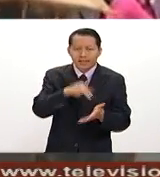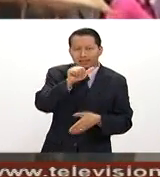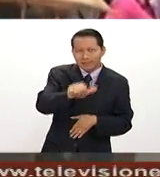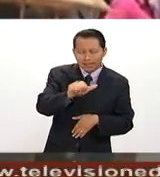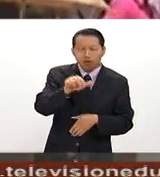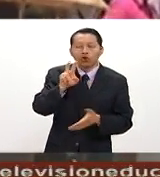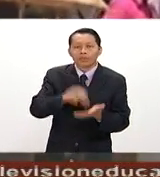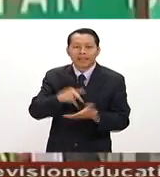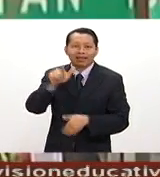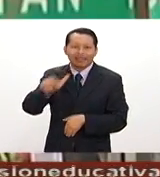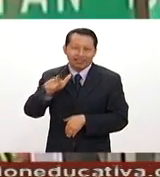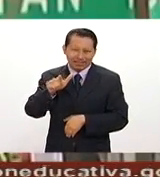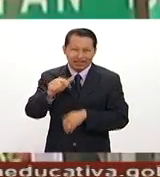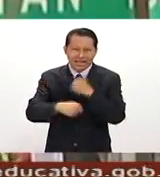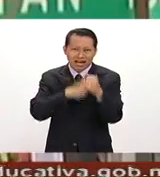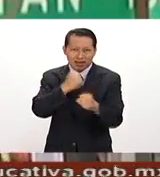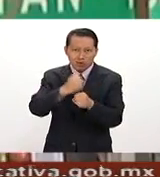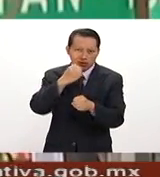2016-2017, es decir,